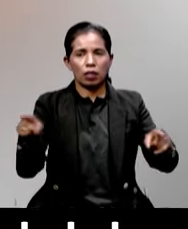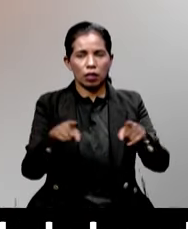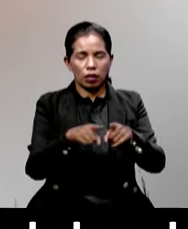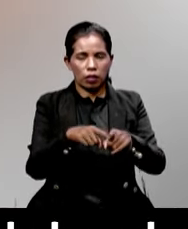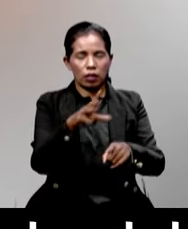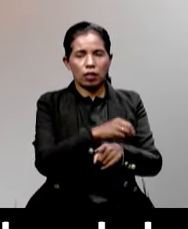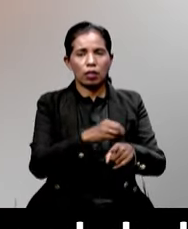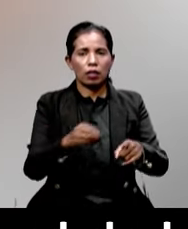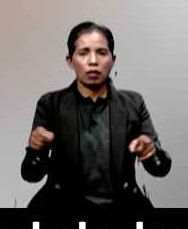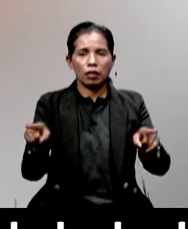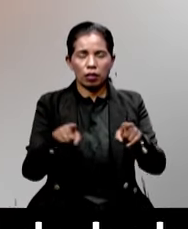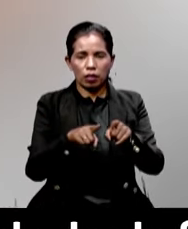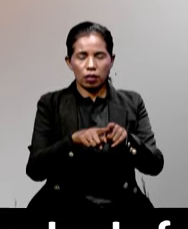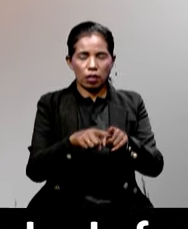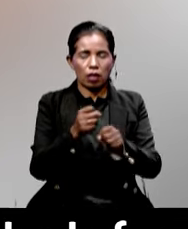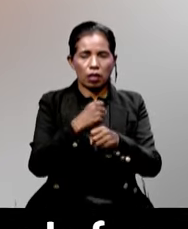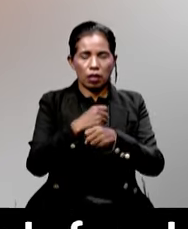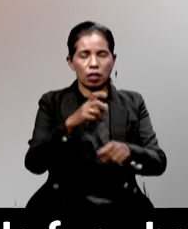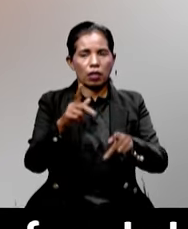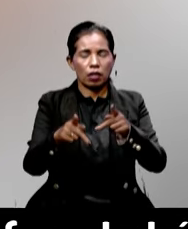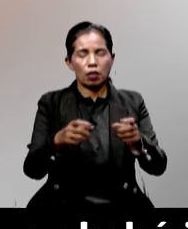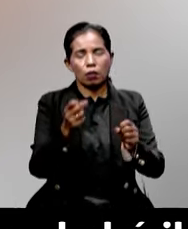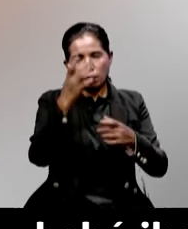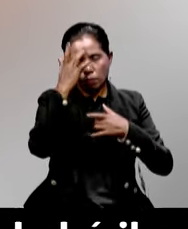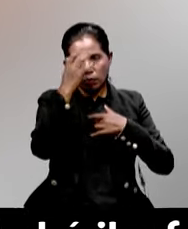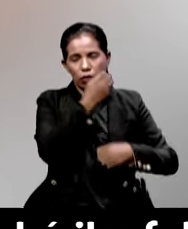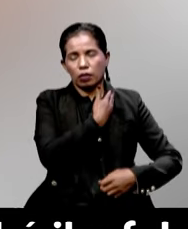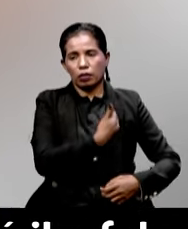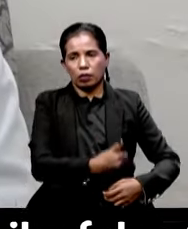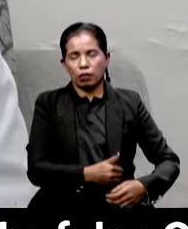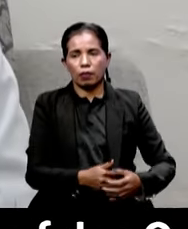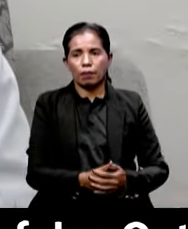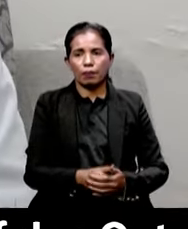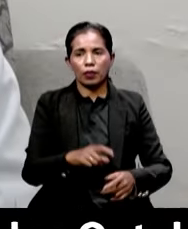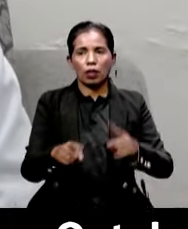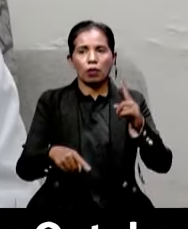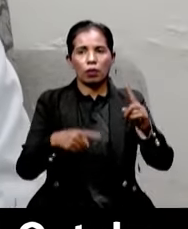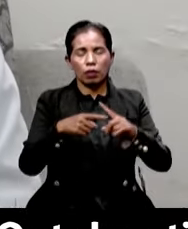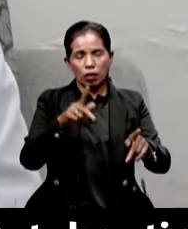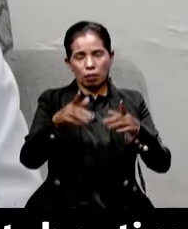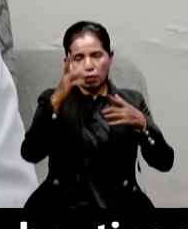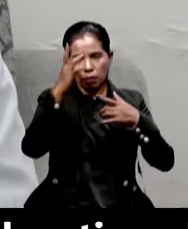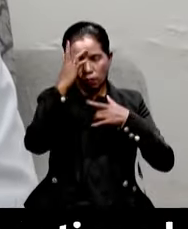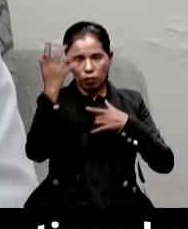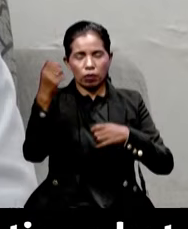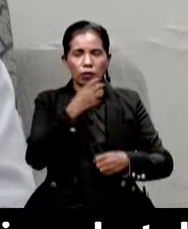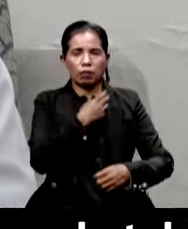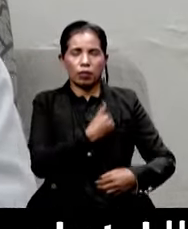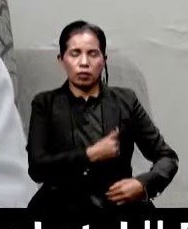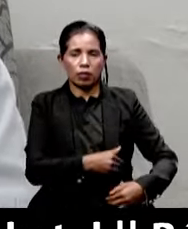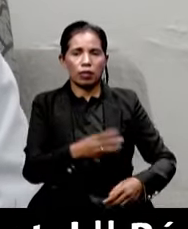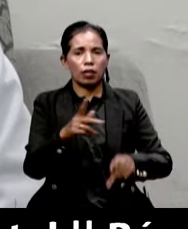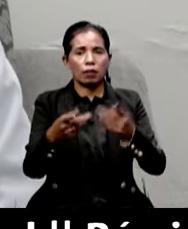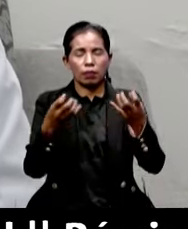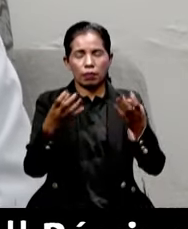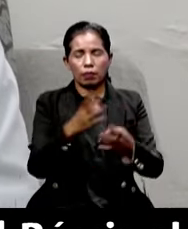fator nebe contribui makas atu amosu moras estruk. Banhera emadan hormona estres ne hormona cortisol ne antau banhera